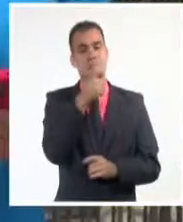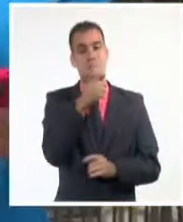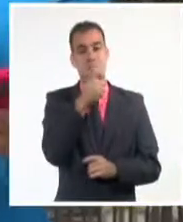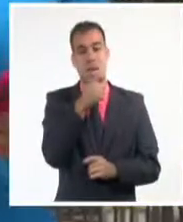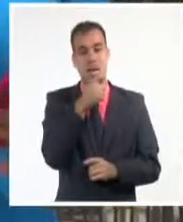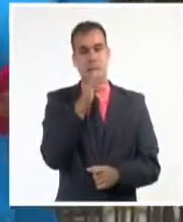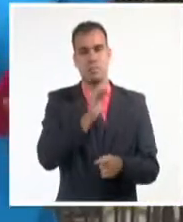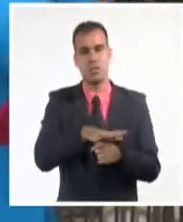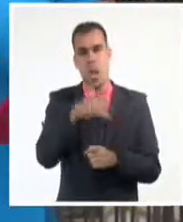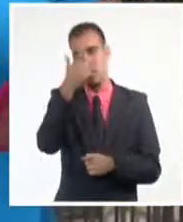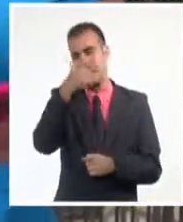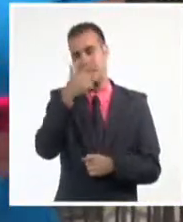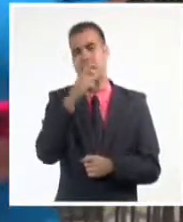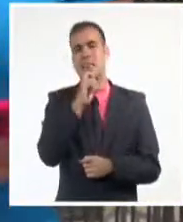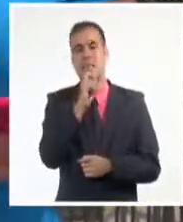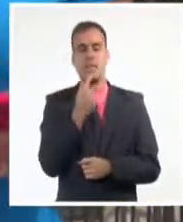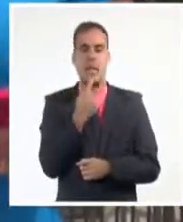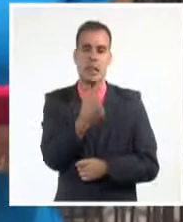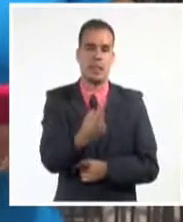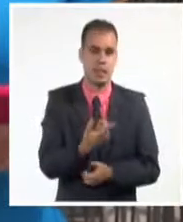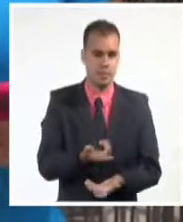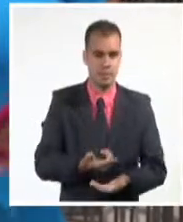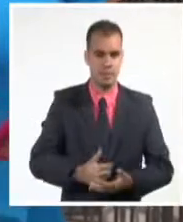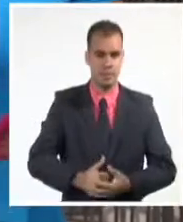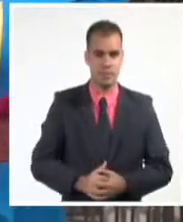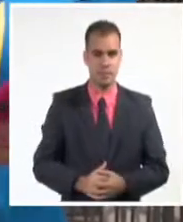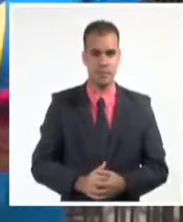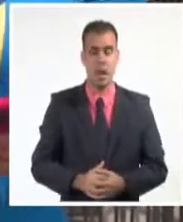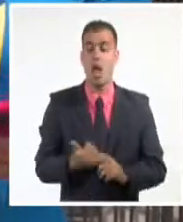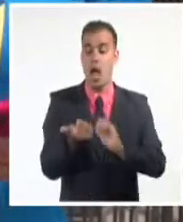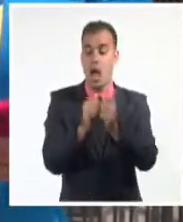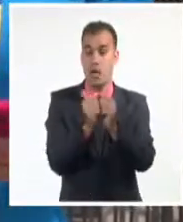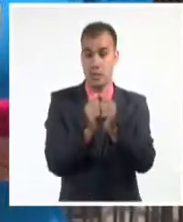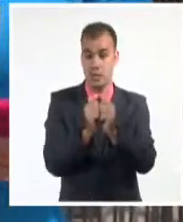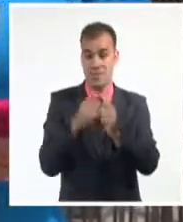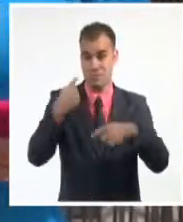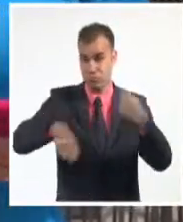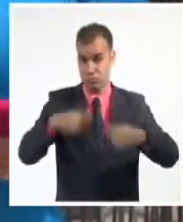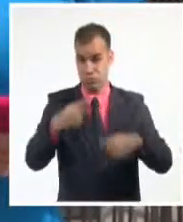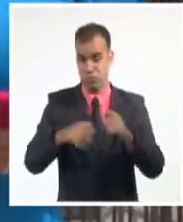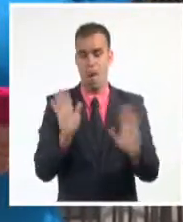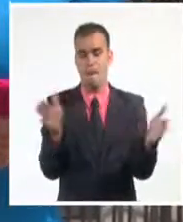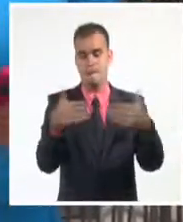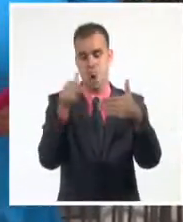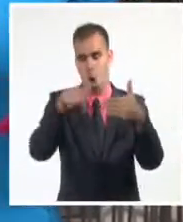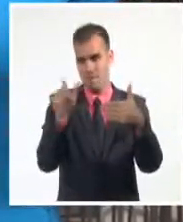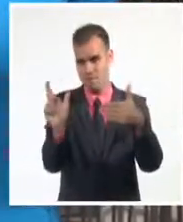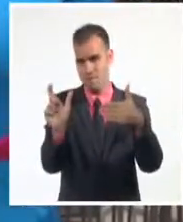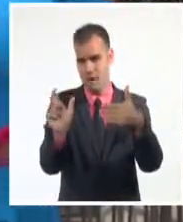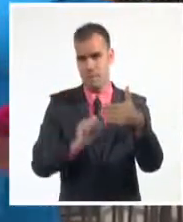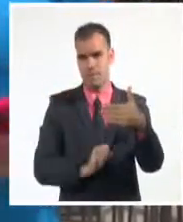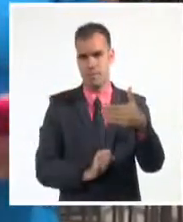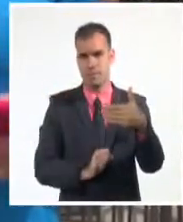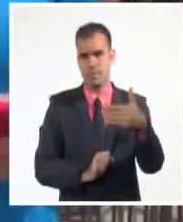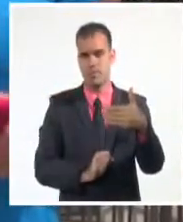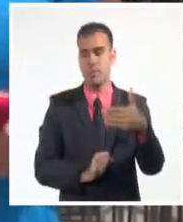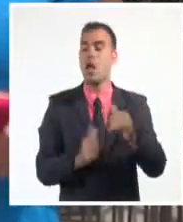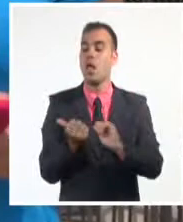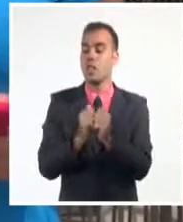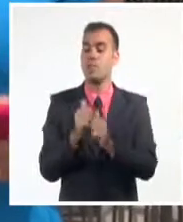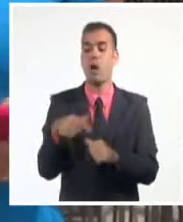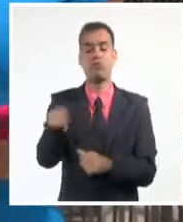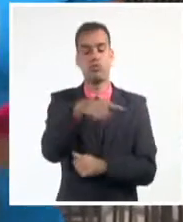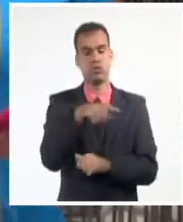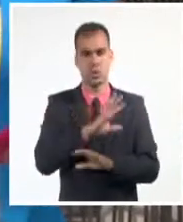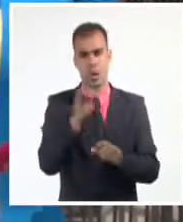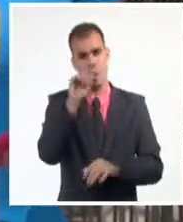lágrimas. El atletismo cerrará hoy su calendario en estos Juegos Panamericanos de la Juventud y nuestros atletas se despedirán